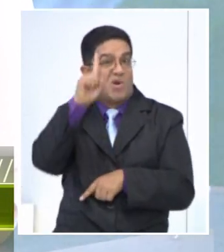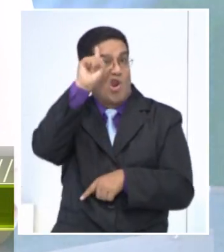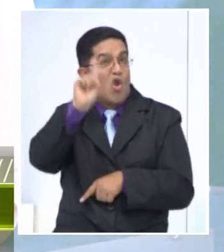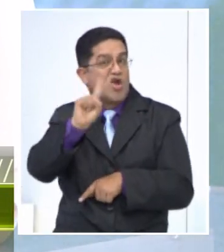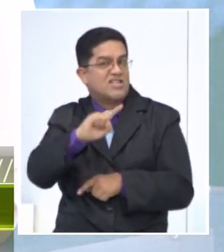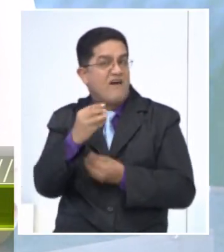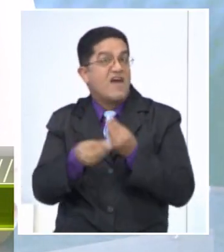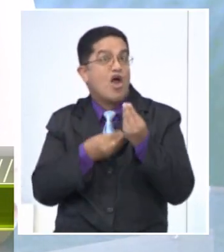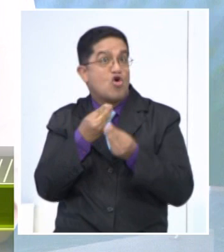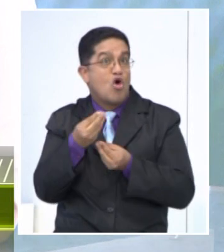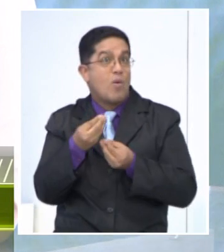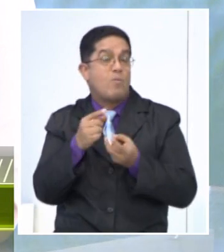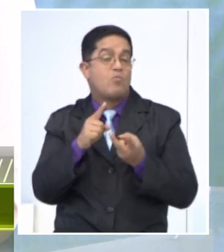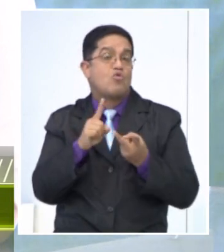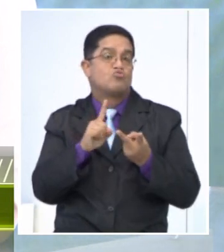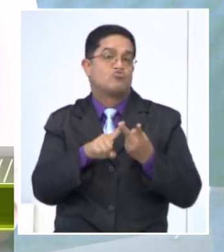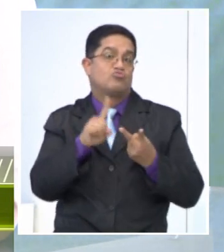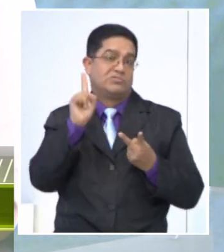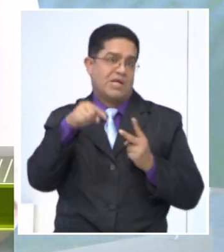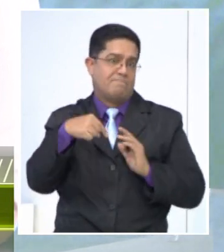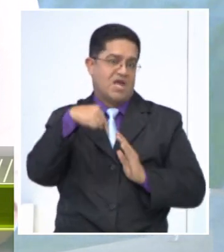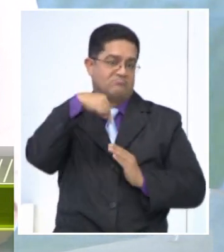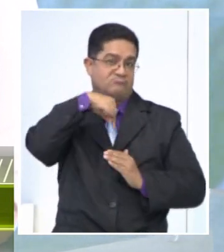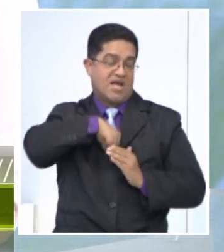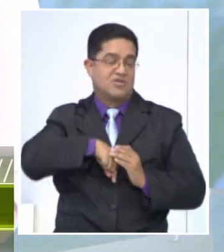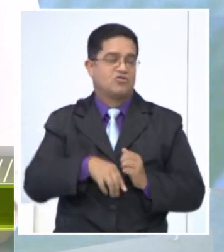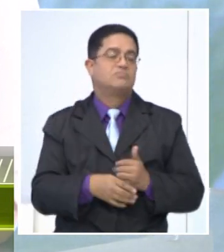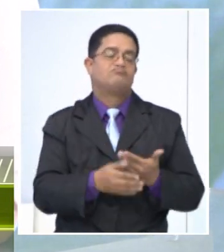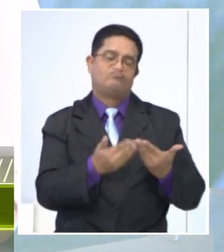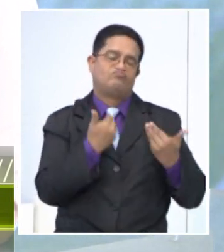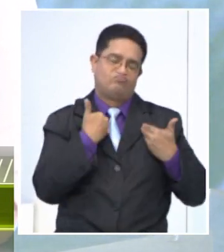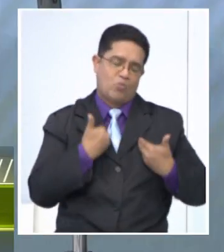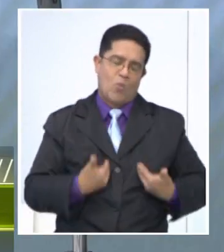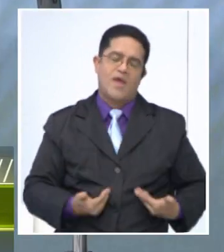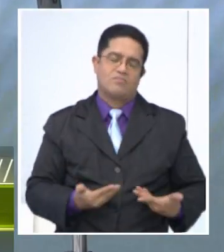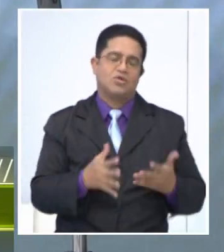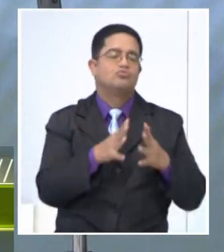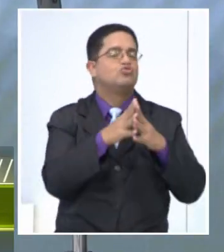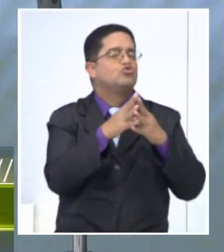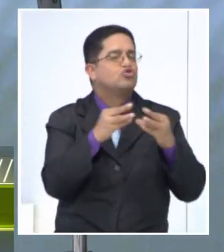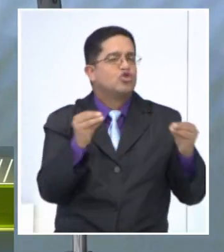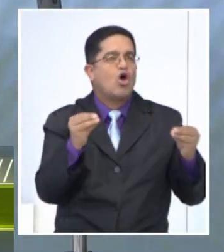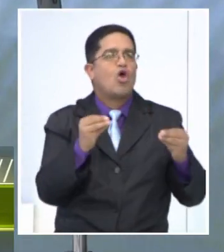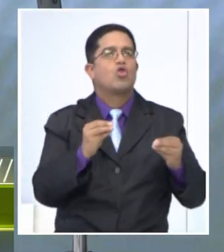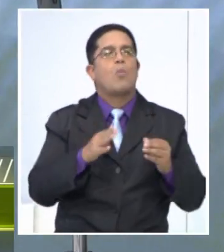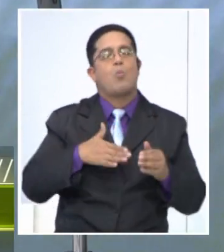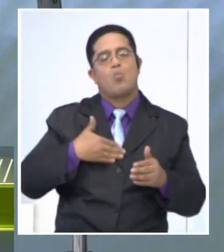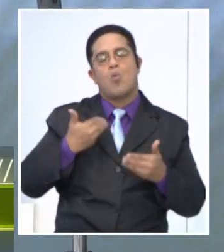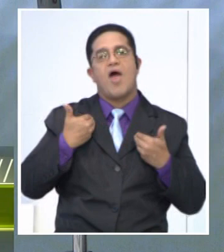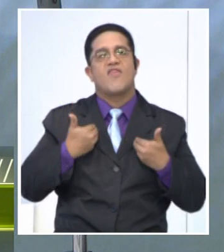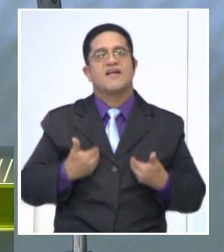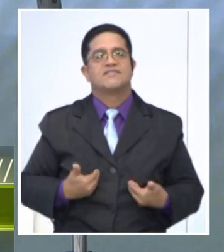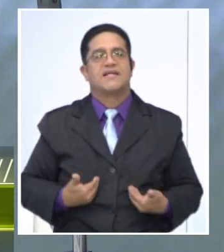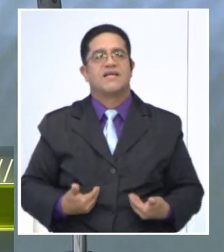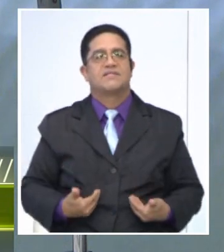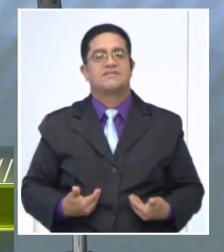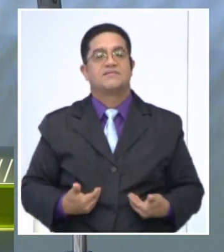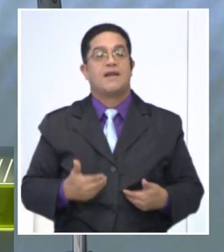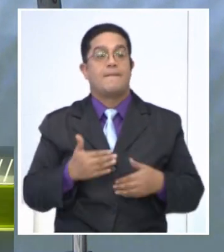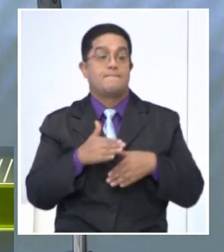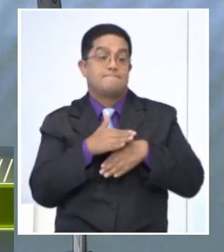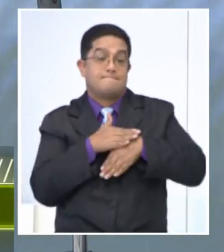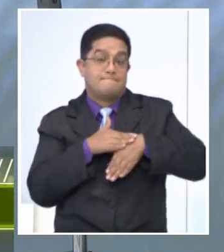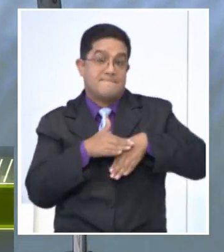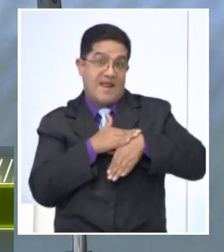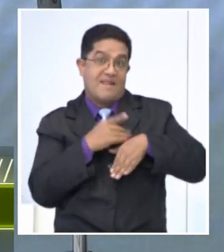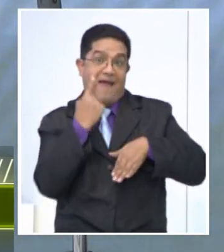solamente en piel, sino también a nivel profundo. Y a nivel corporal, porque todos Sí. estos procedimientos los puedes hacer la gran mayoría tanto en piel de